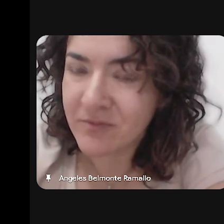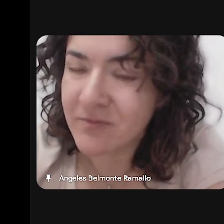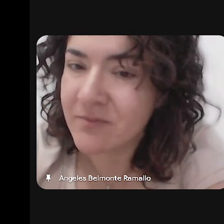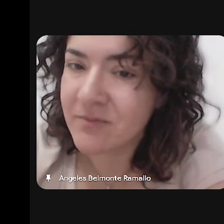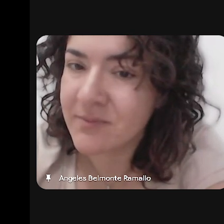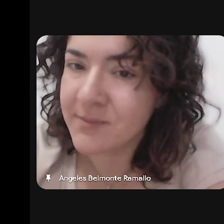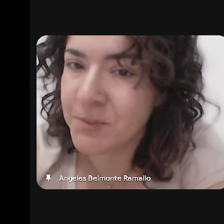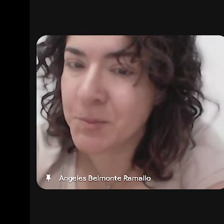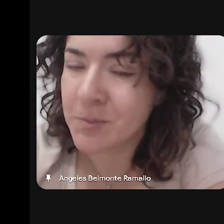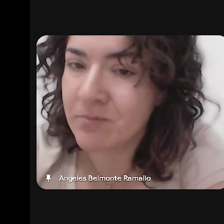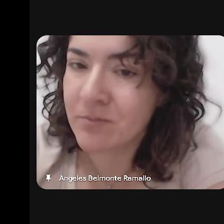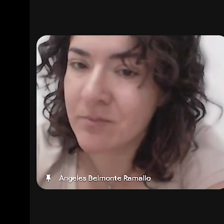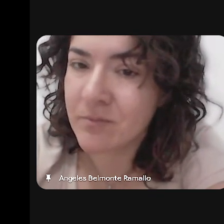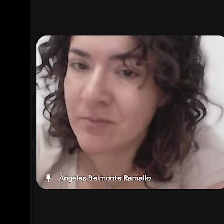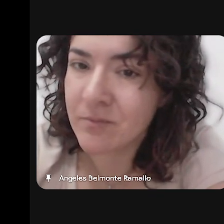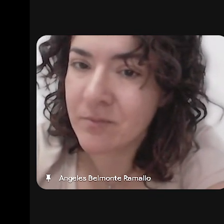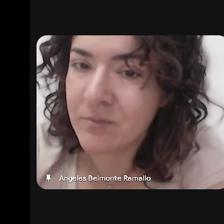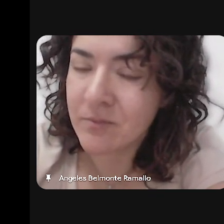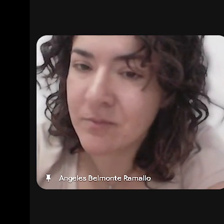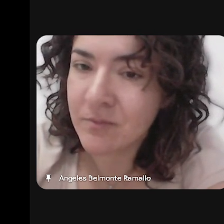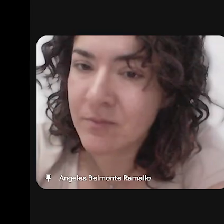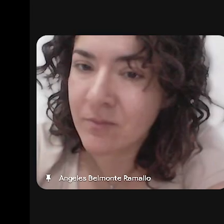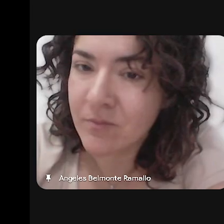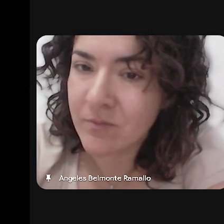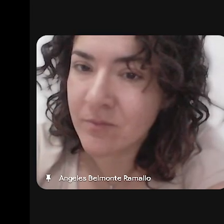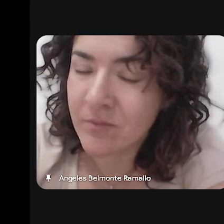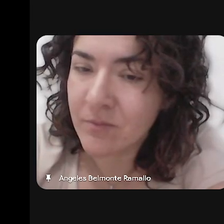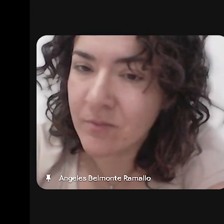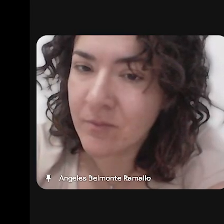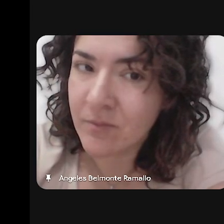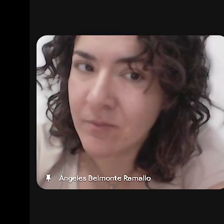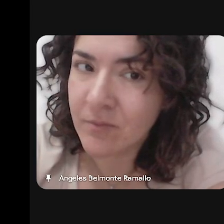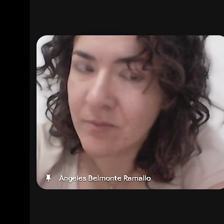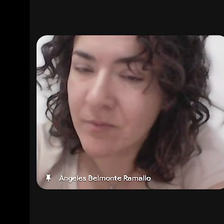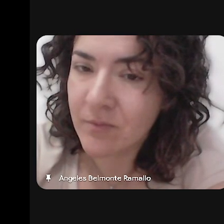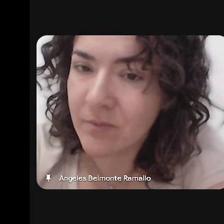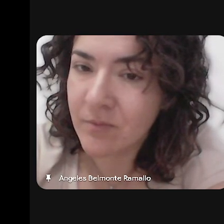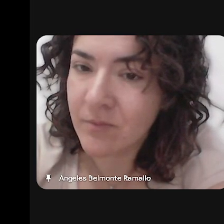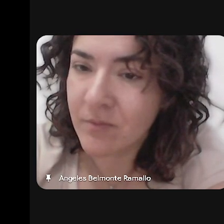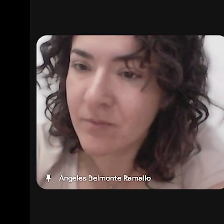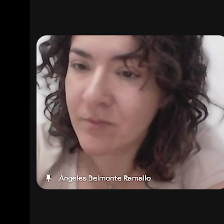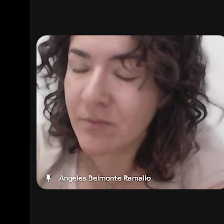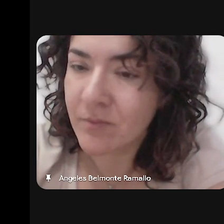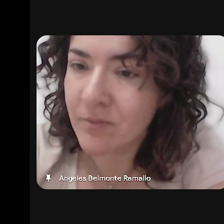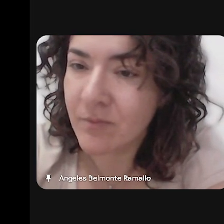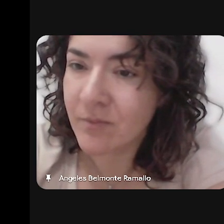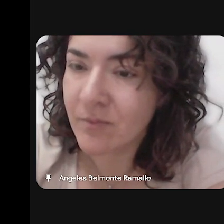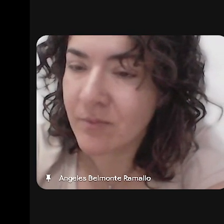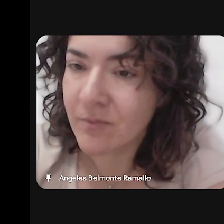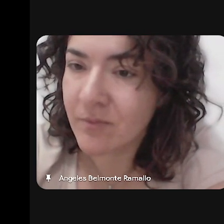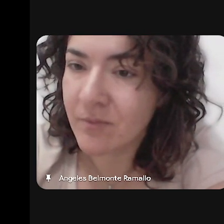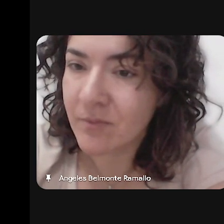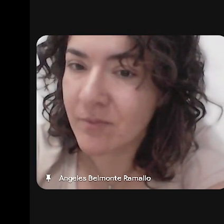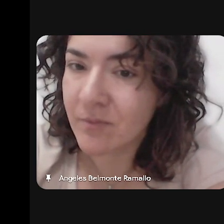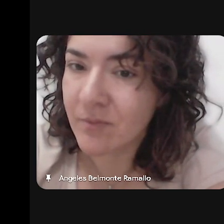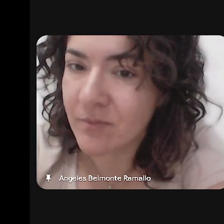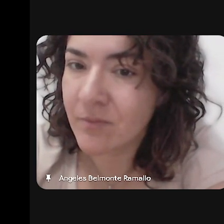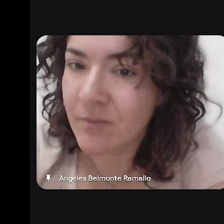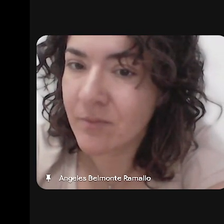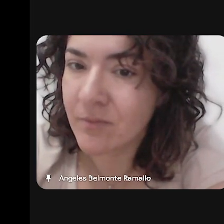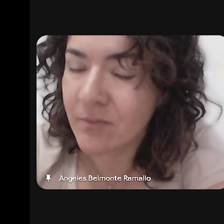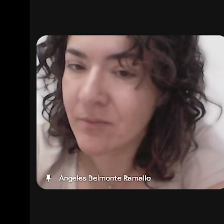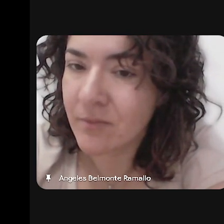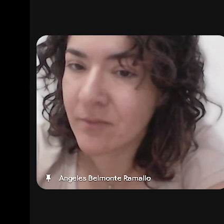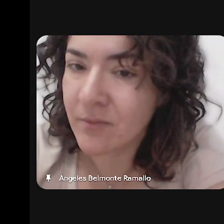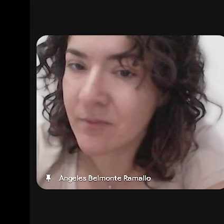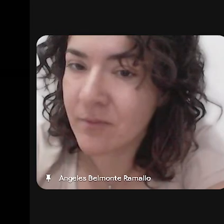grupo, el último grupo que se una o el último grupo que quede impar, que